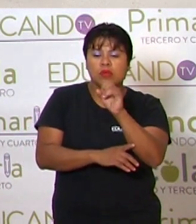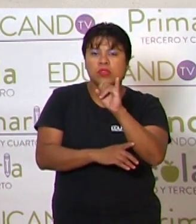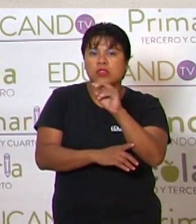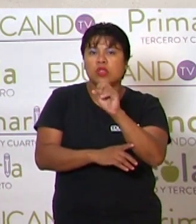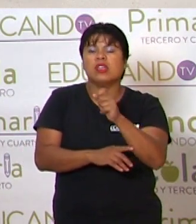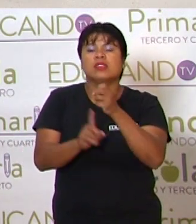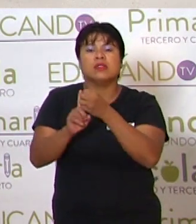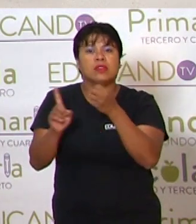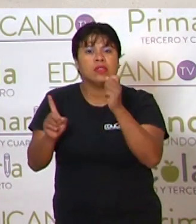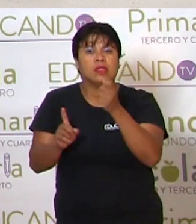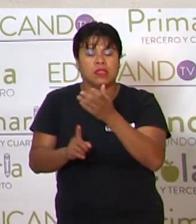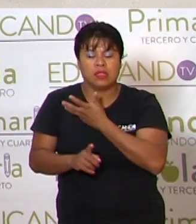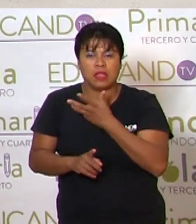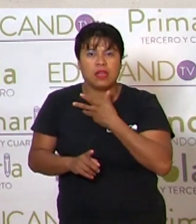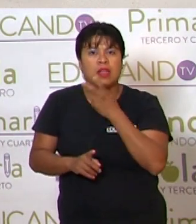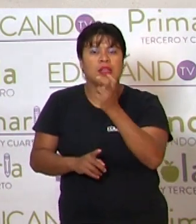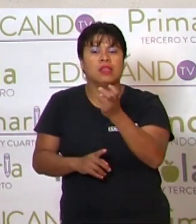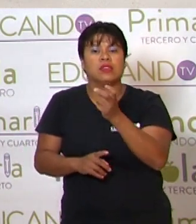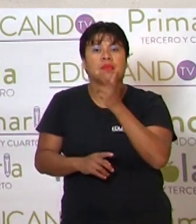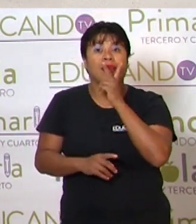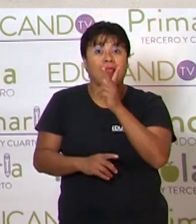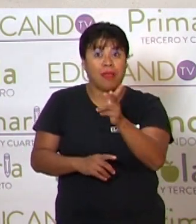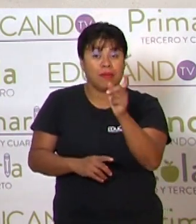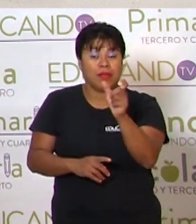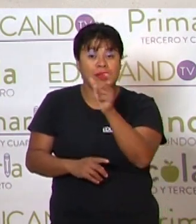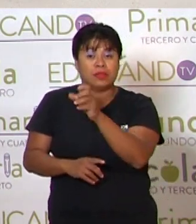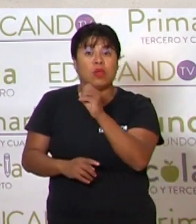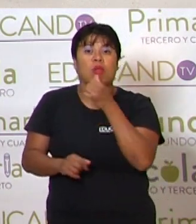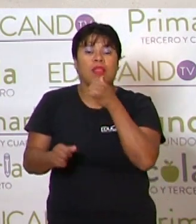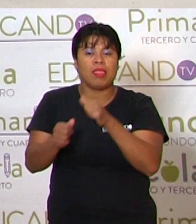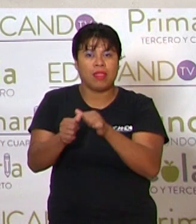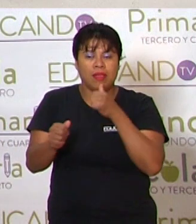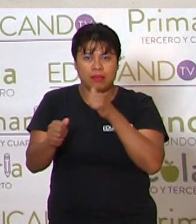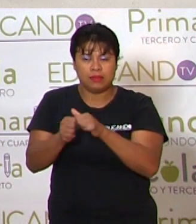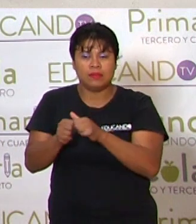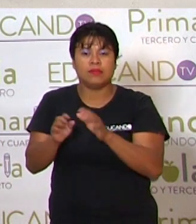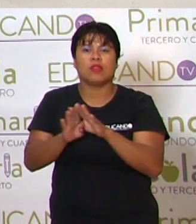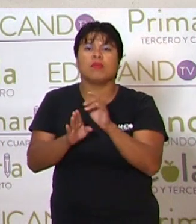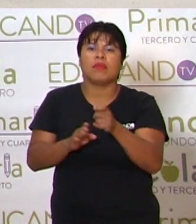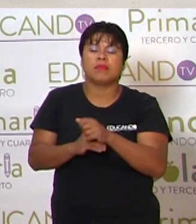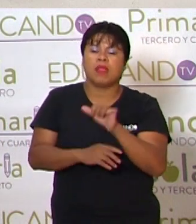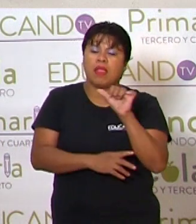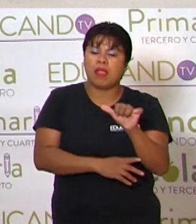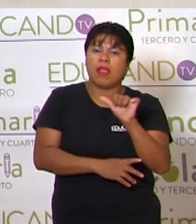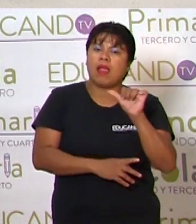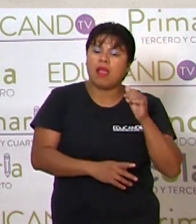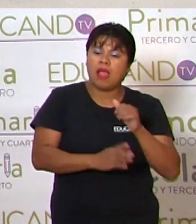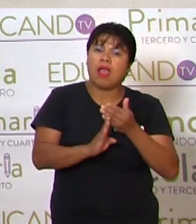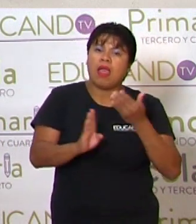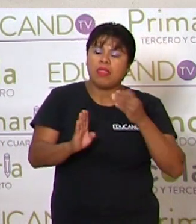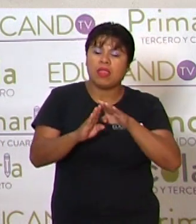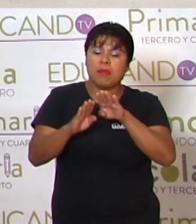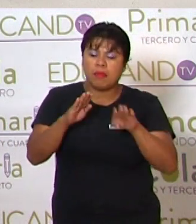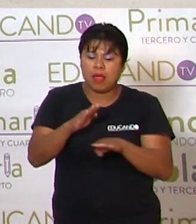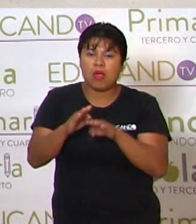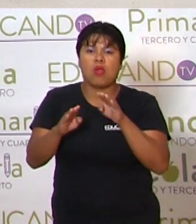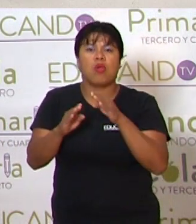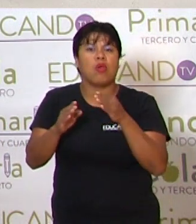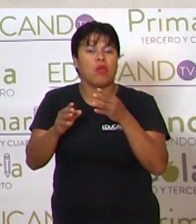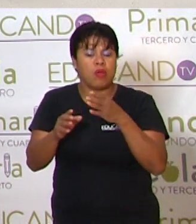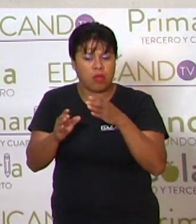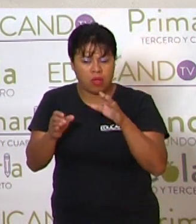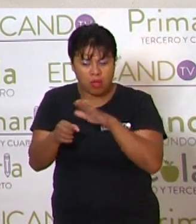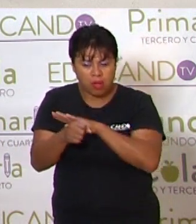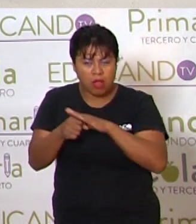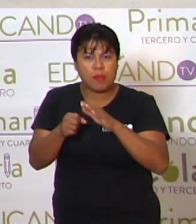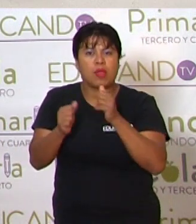frases preposicionales van a tener aquellas palabras o letras como son a, ante, bajo, cabe, con,